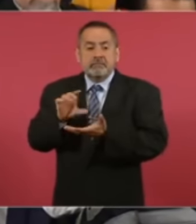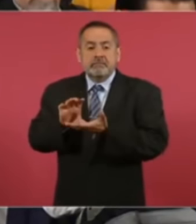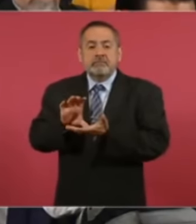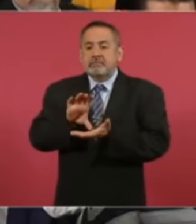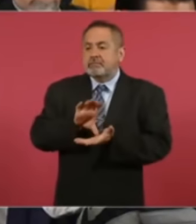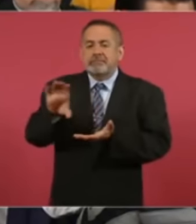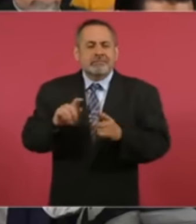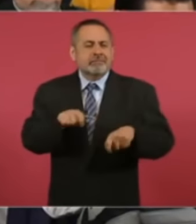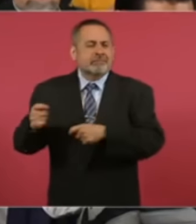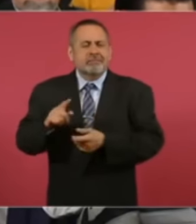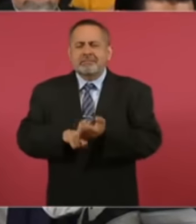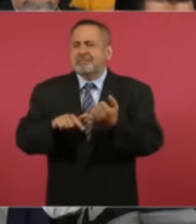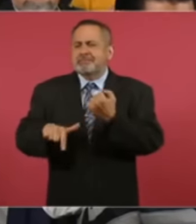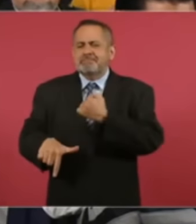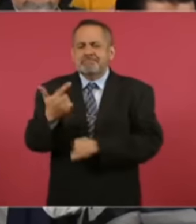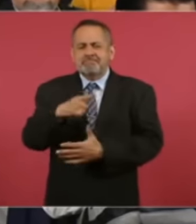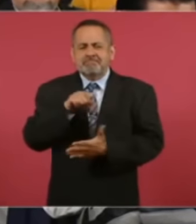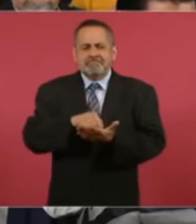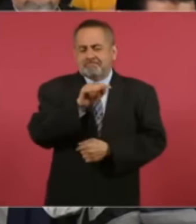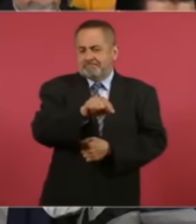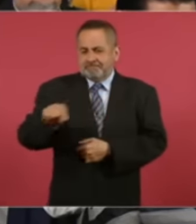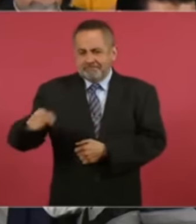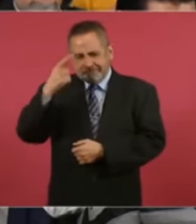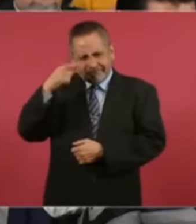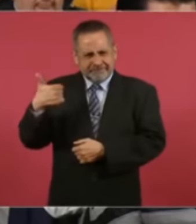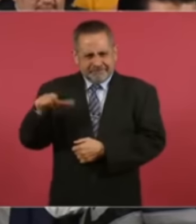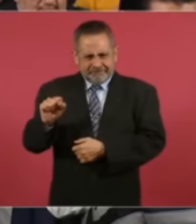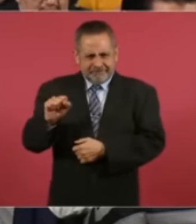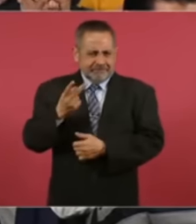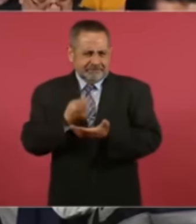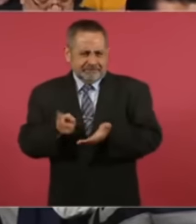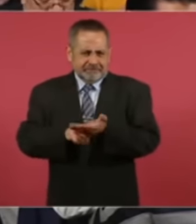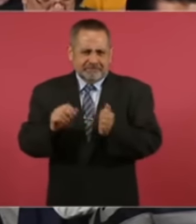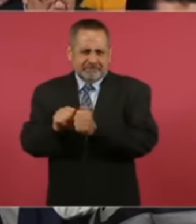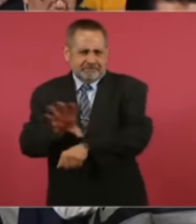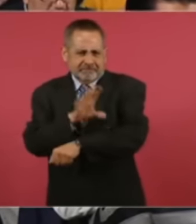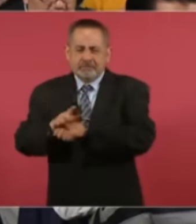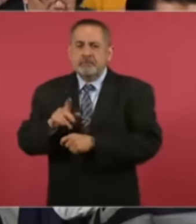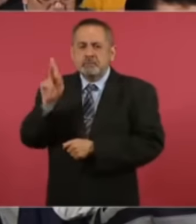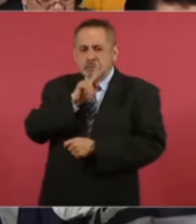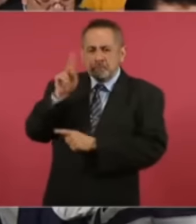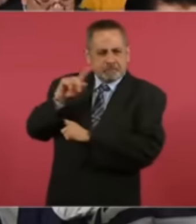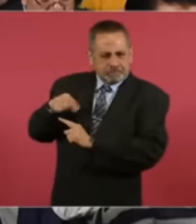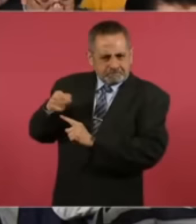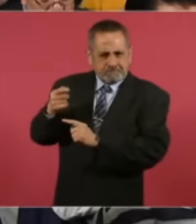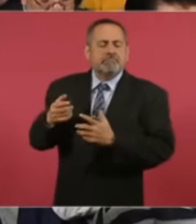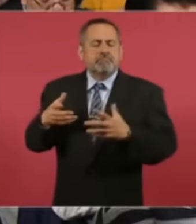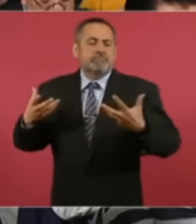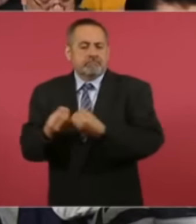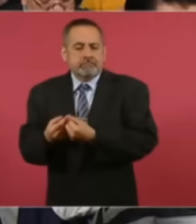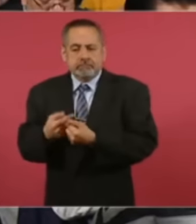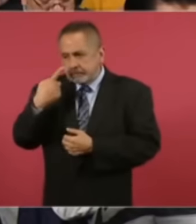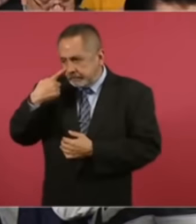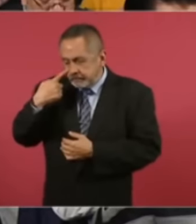centrales de ciclo combinado y la eólica que